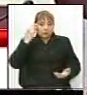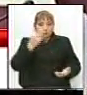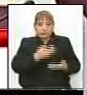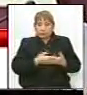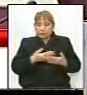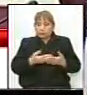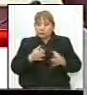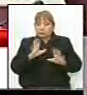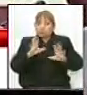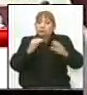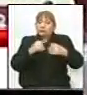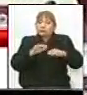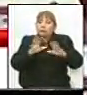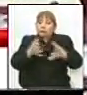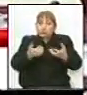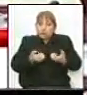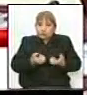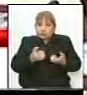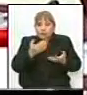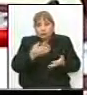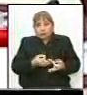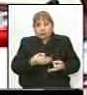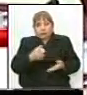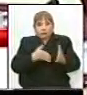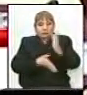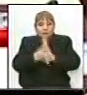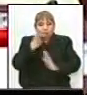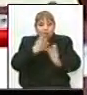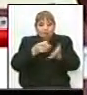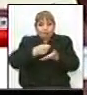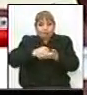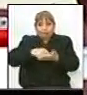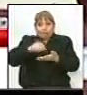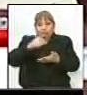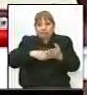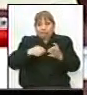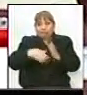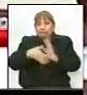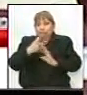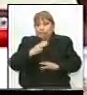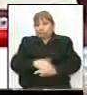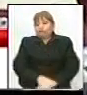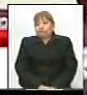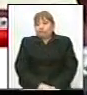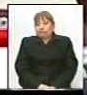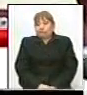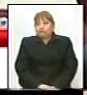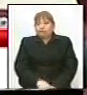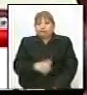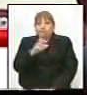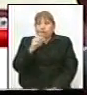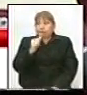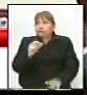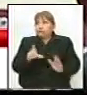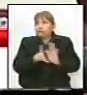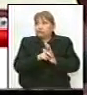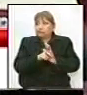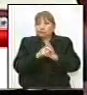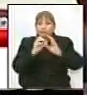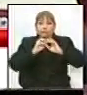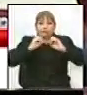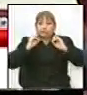el supuesto que se acredite que hay firmas falsas, ¿no? La ley orgánica